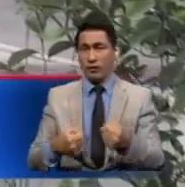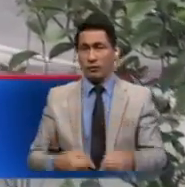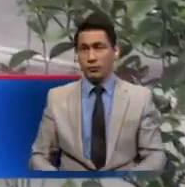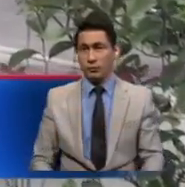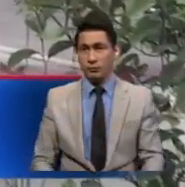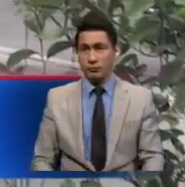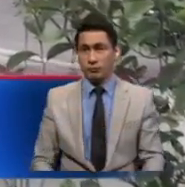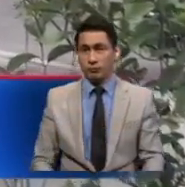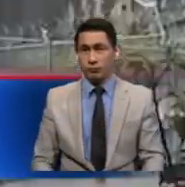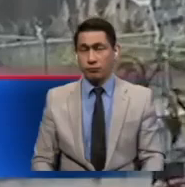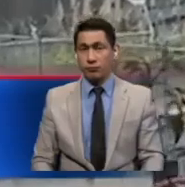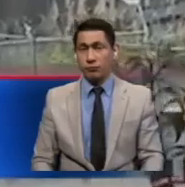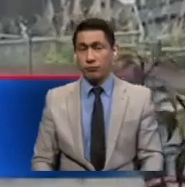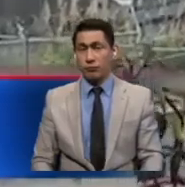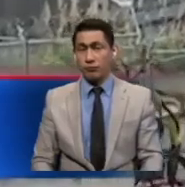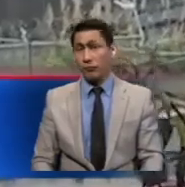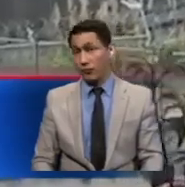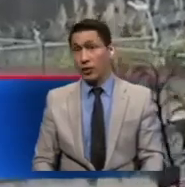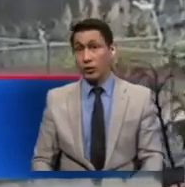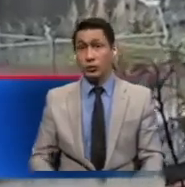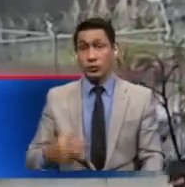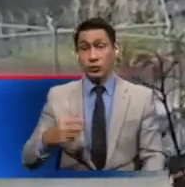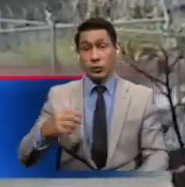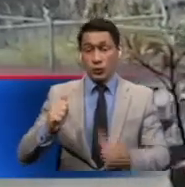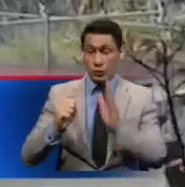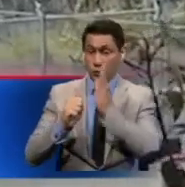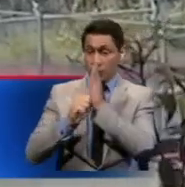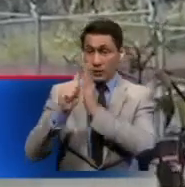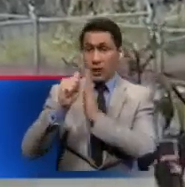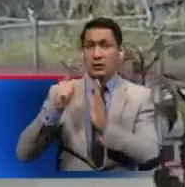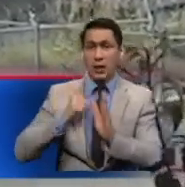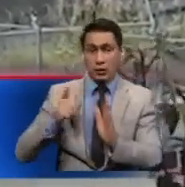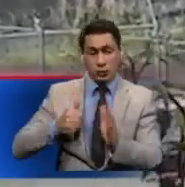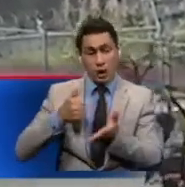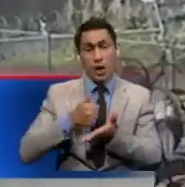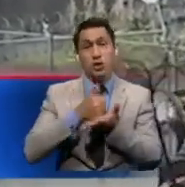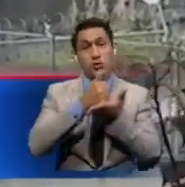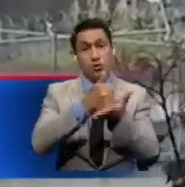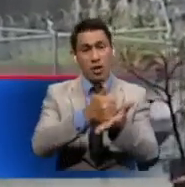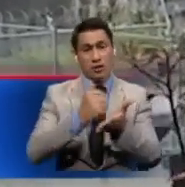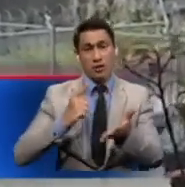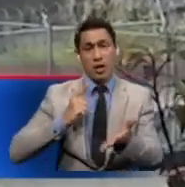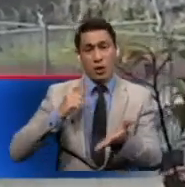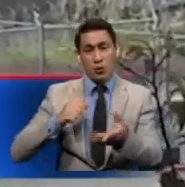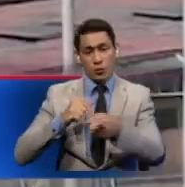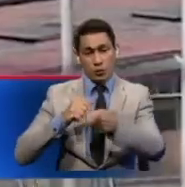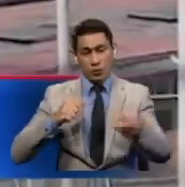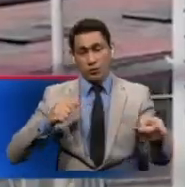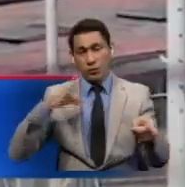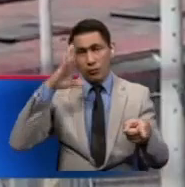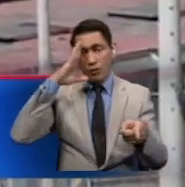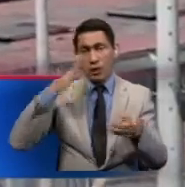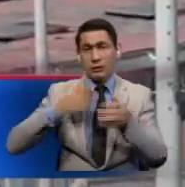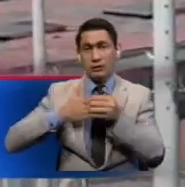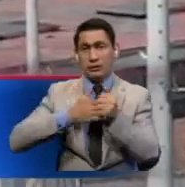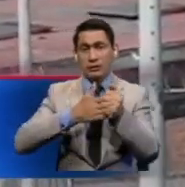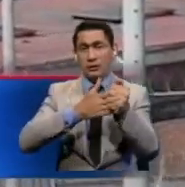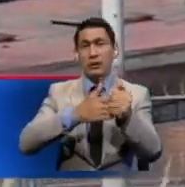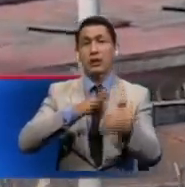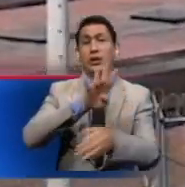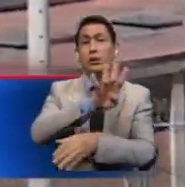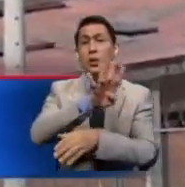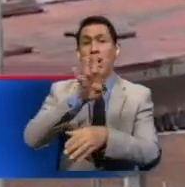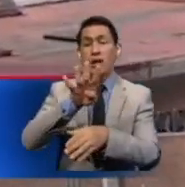la revisión, obviamente, que compete con el Ministerio de Salud, hechos una evaluación a cada uno de ellos. Hablábamos de